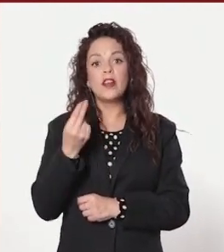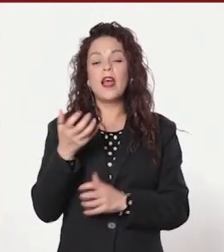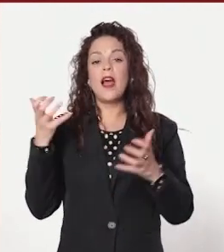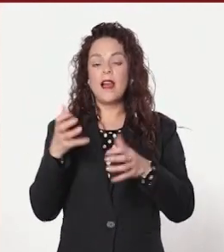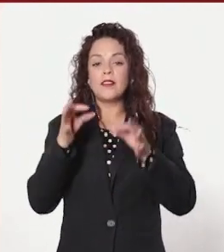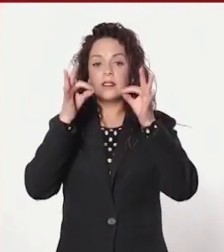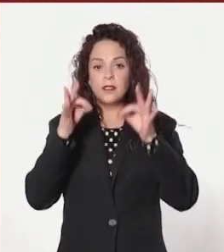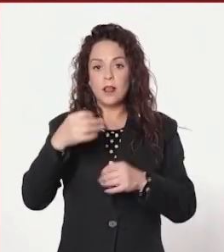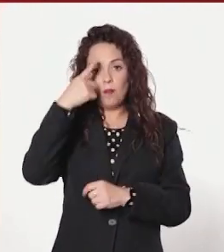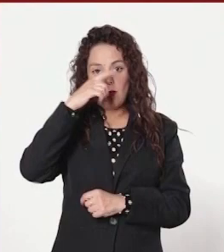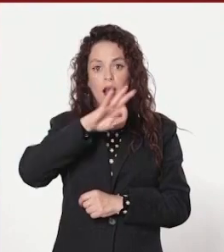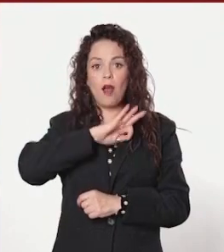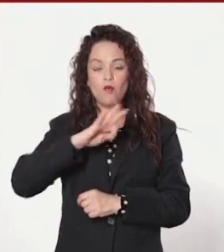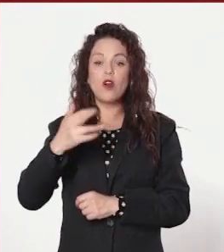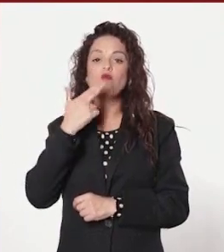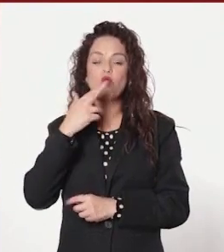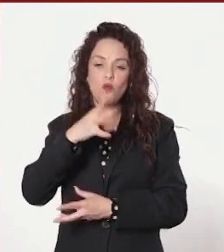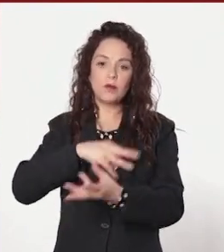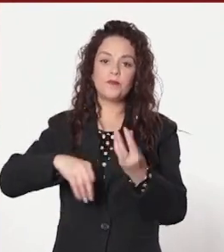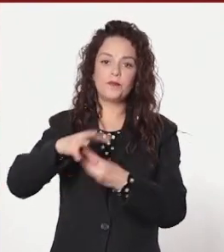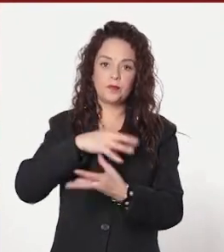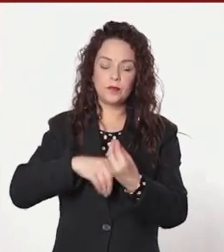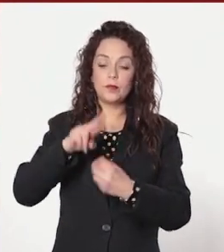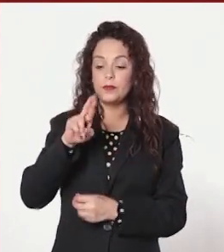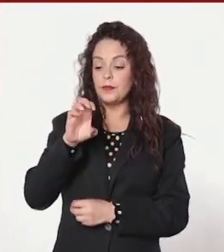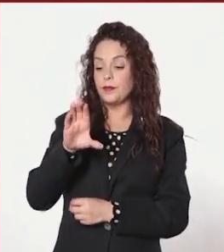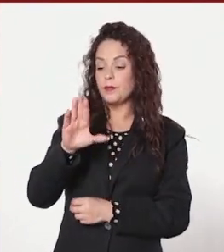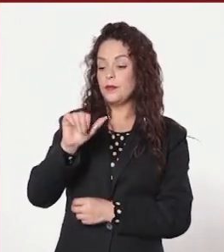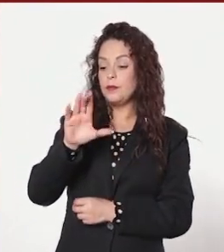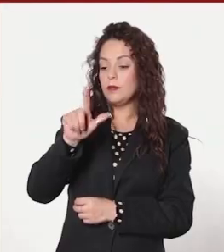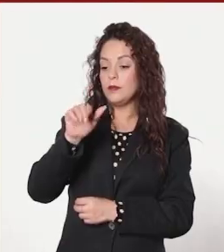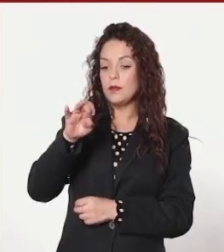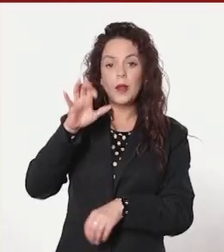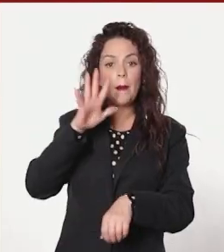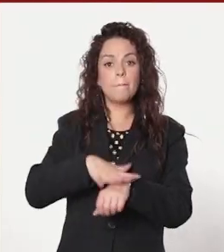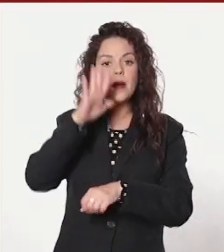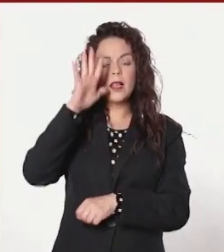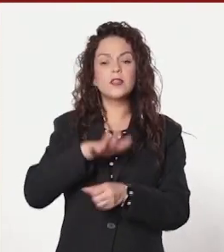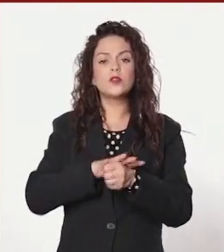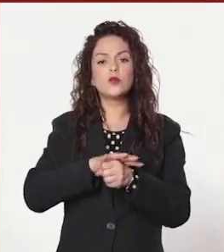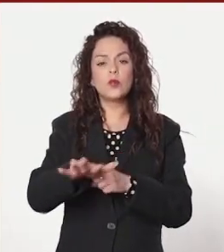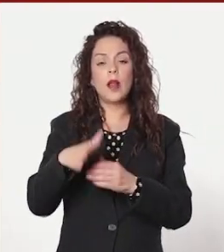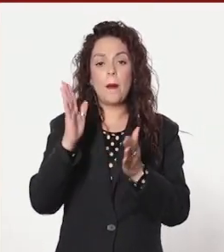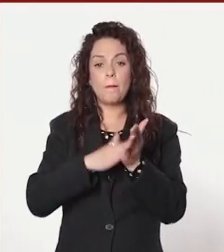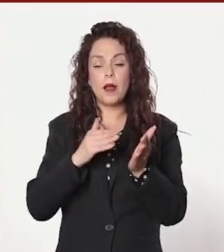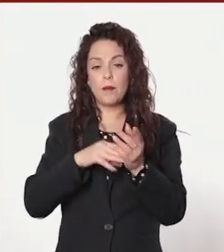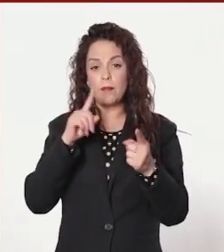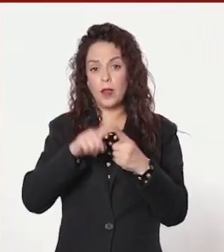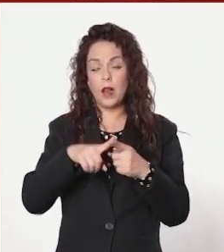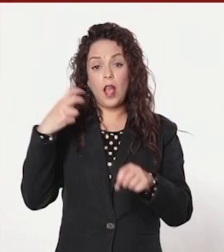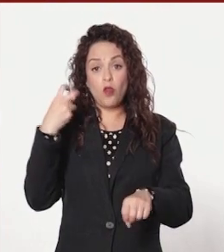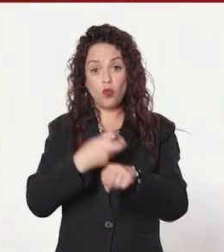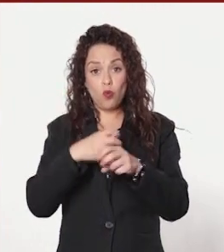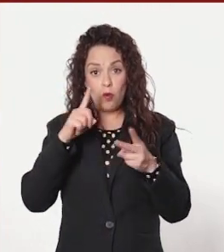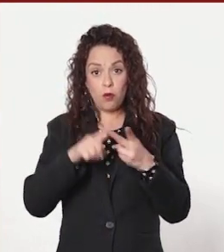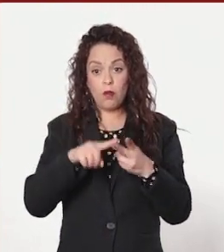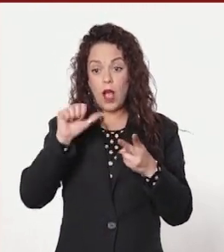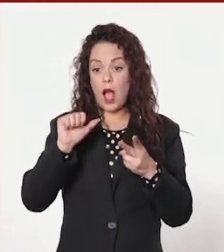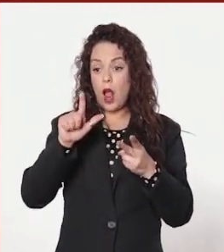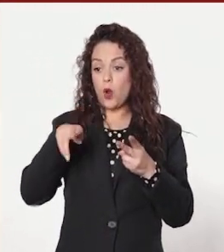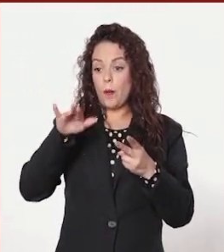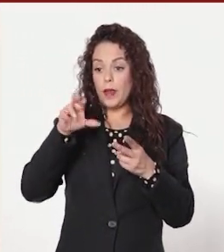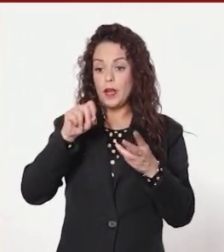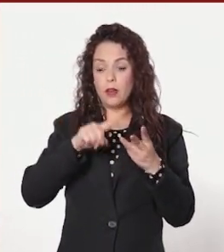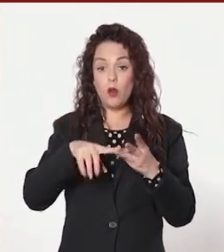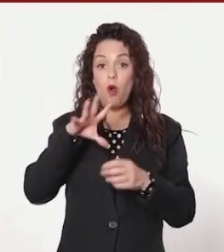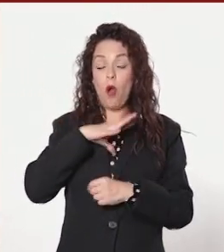para que así sea. De los reciclables, los que se reciclan más es el papel, cartón y aluminio, que tienen tasas de acopio de